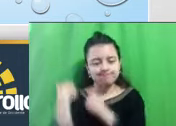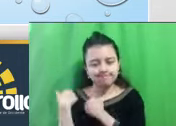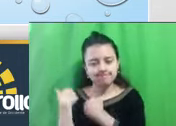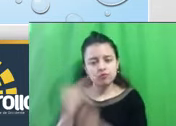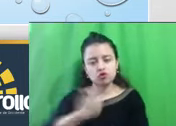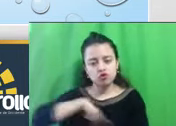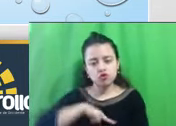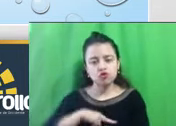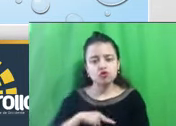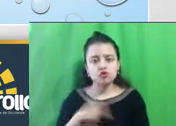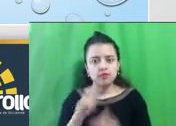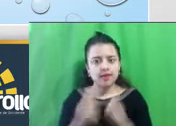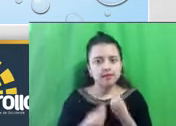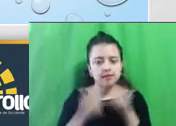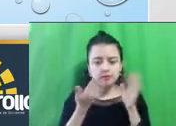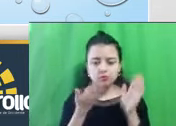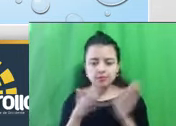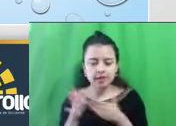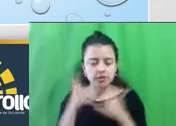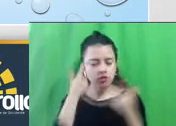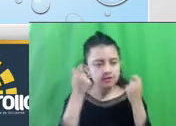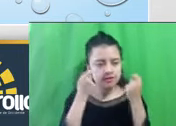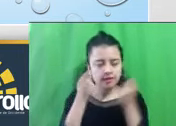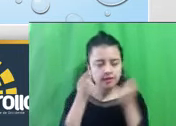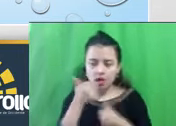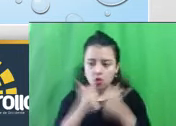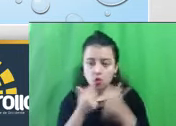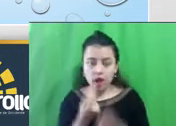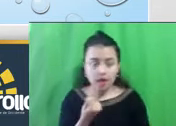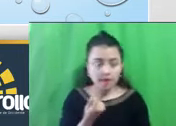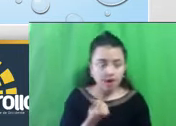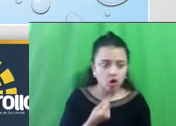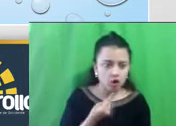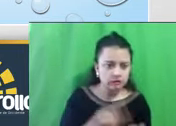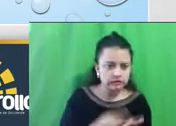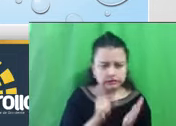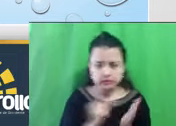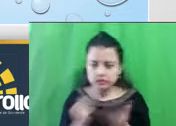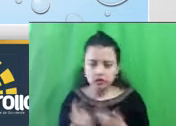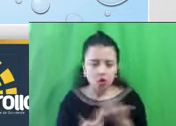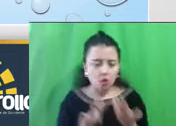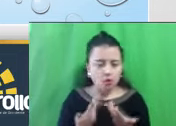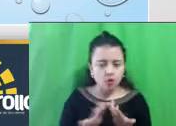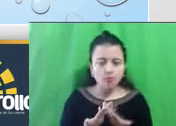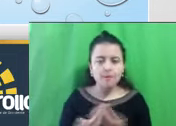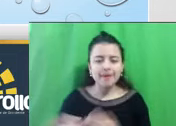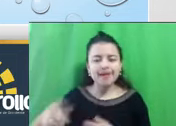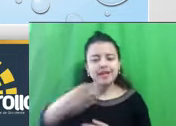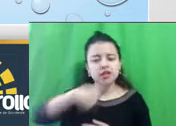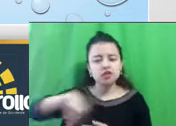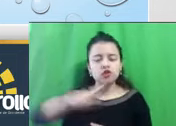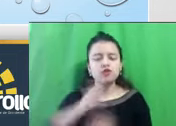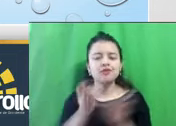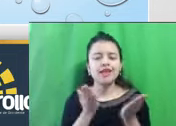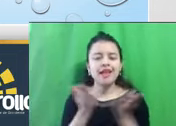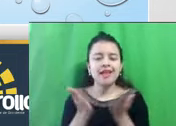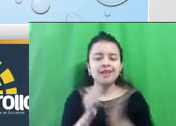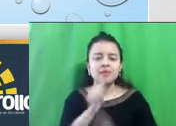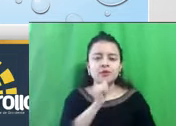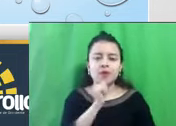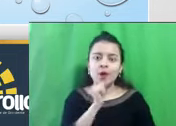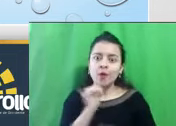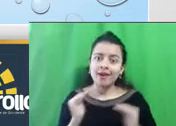y de qué forma el costo de producción y el agua disponible que tenemos en el municipio nos puede llegar a generar un equilibrio entre la